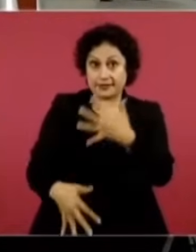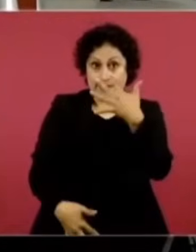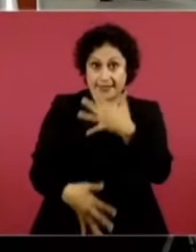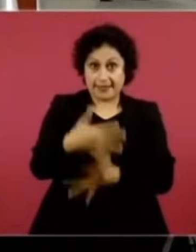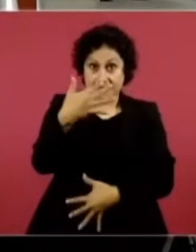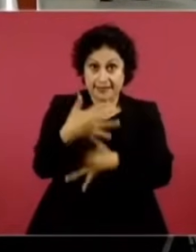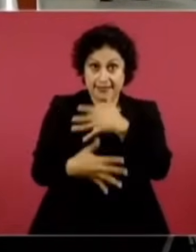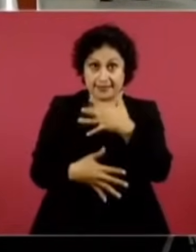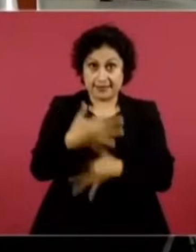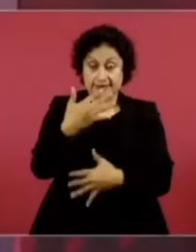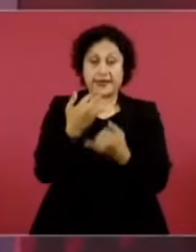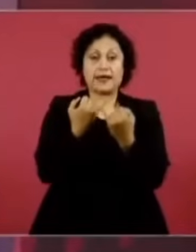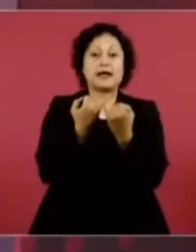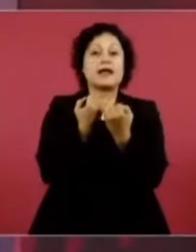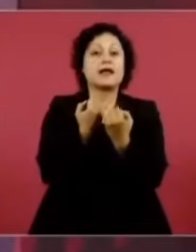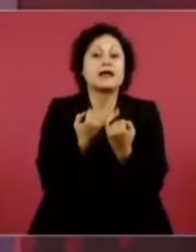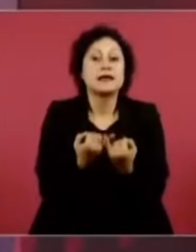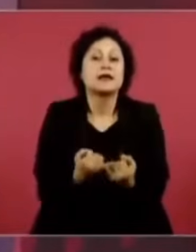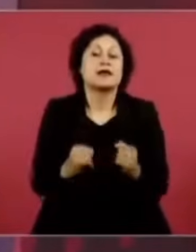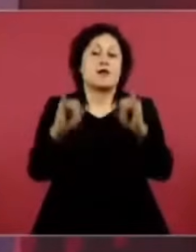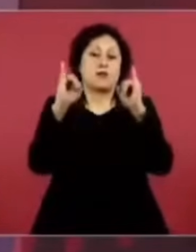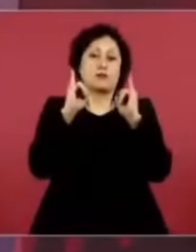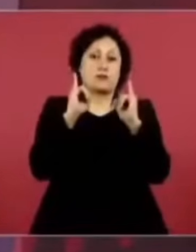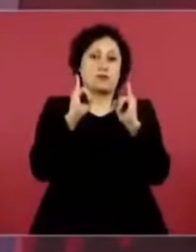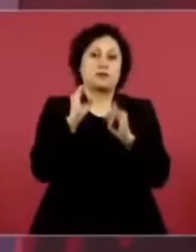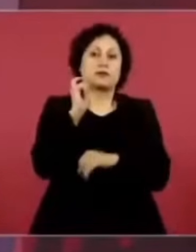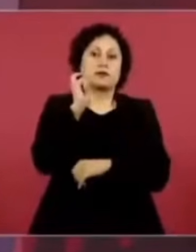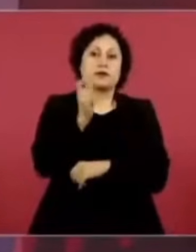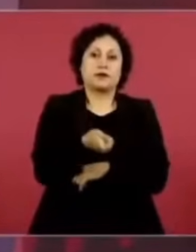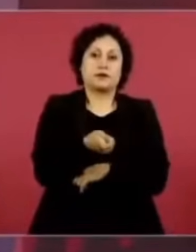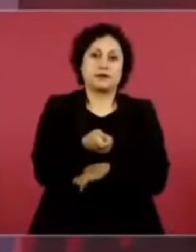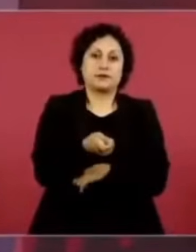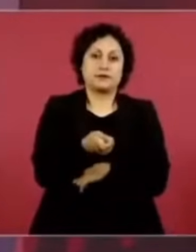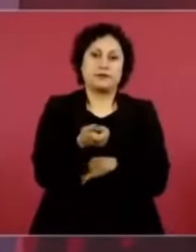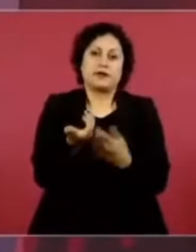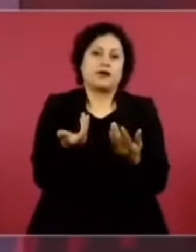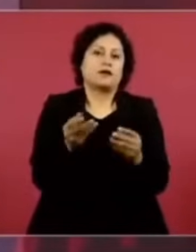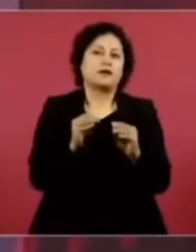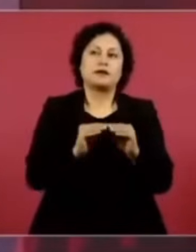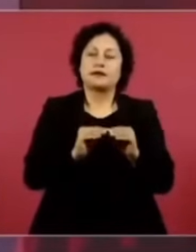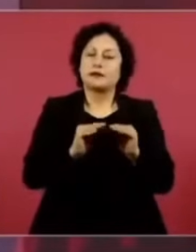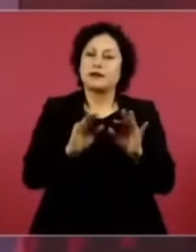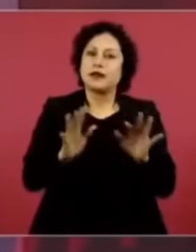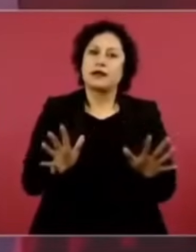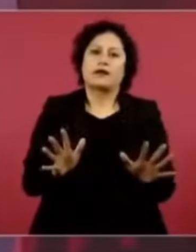decirme, claro que van a haber todavía